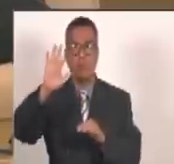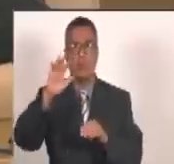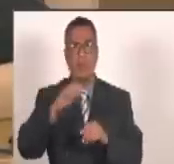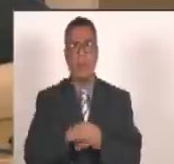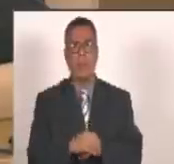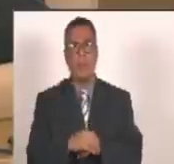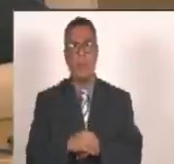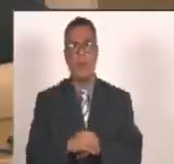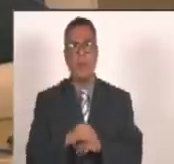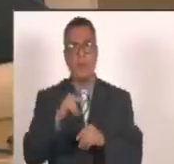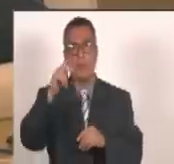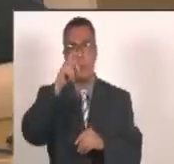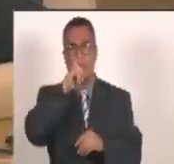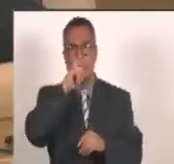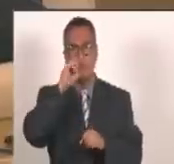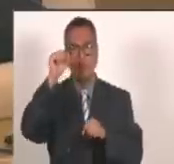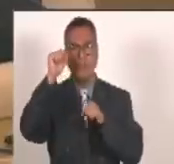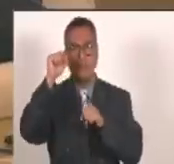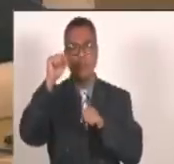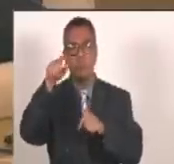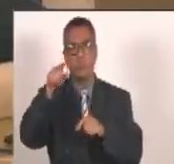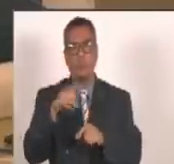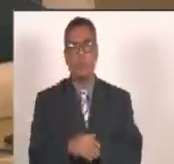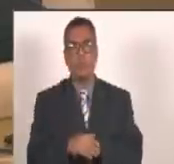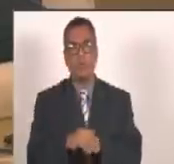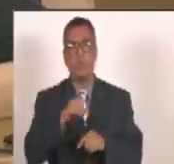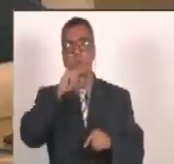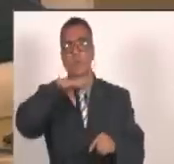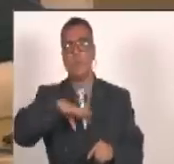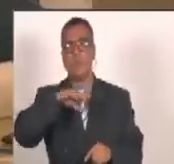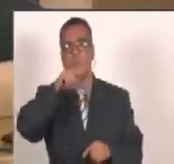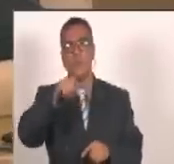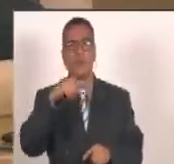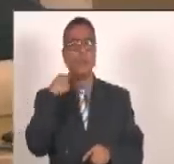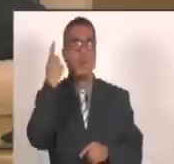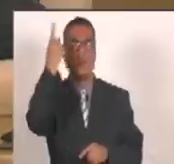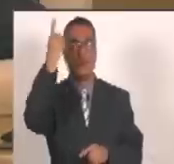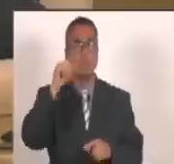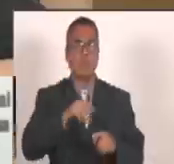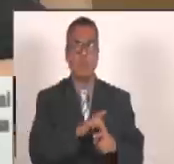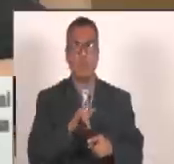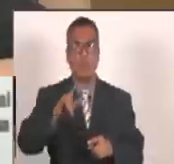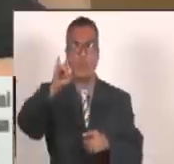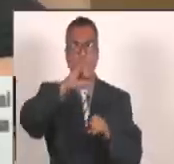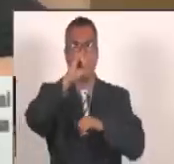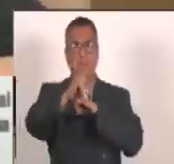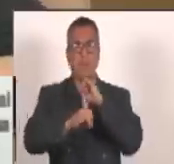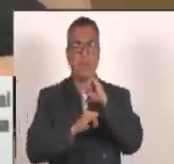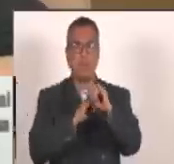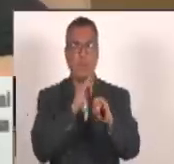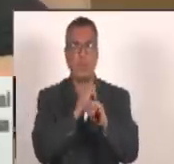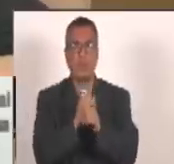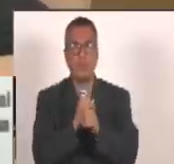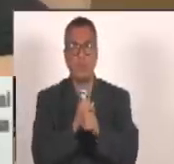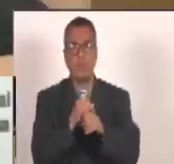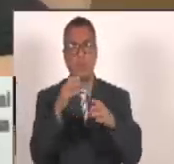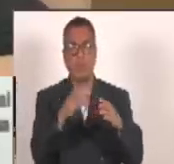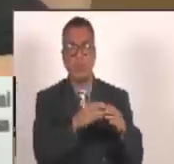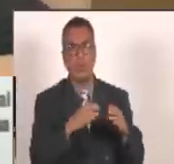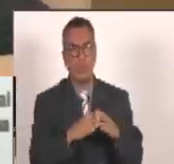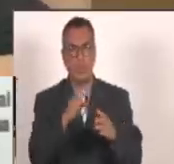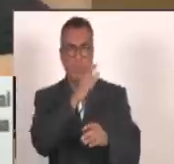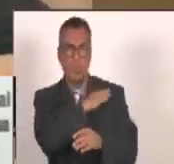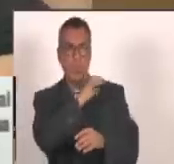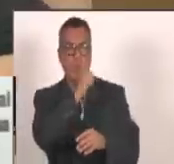de Venezuela, Nicolás Maduro Moros, por su histórica y exitosa gira internacional y su reunión con